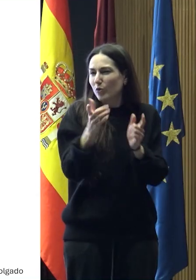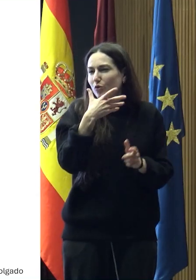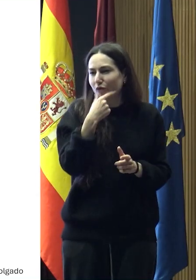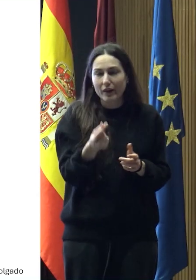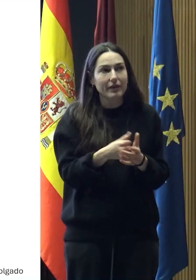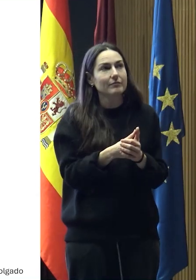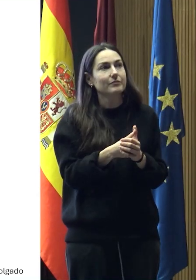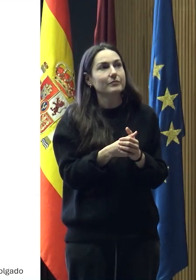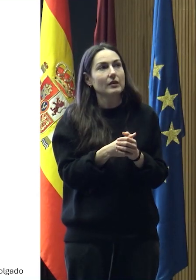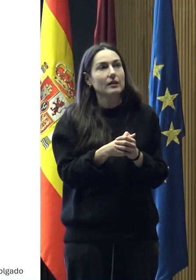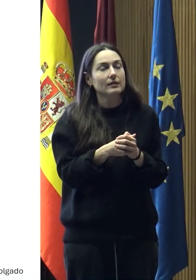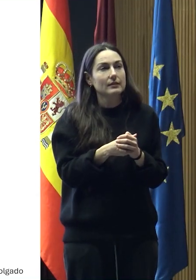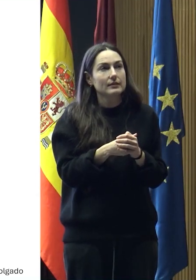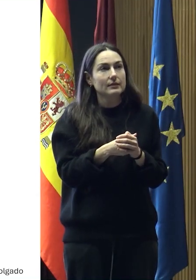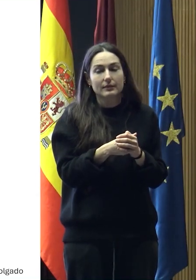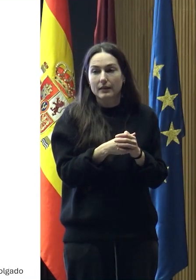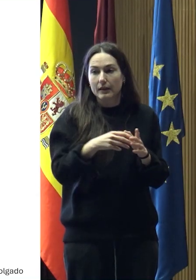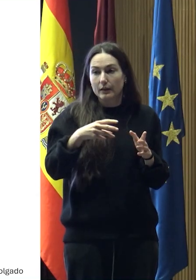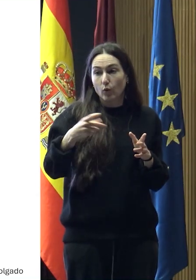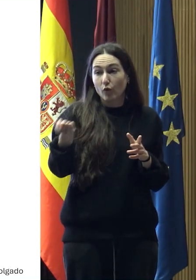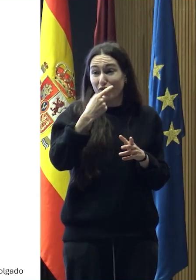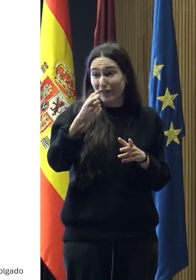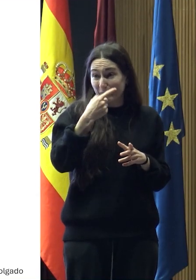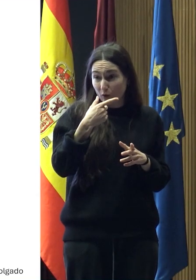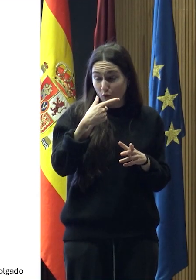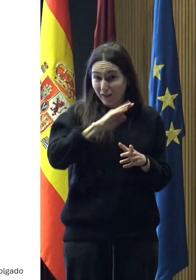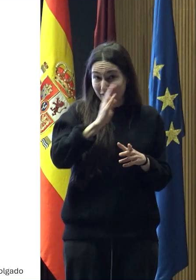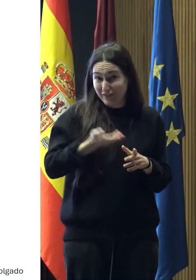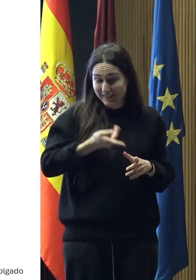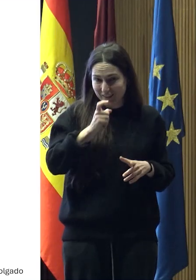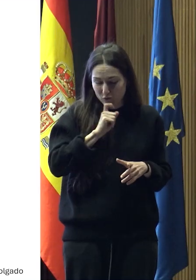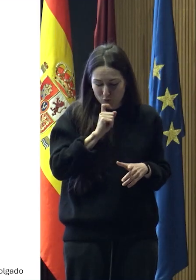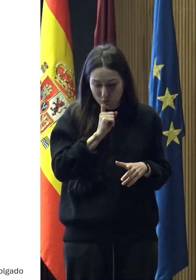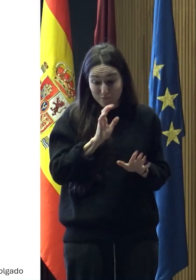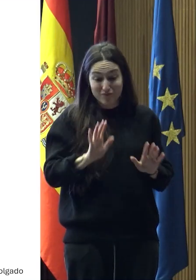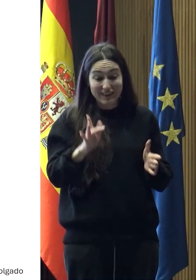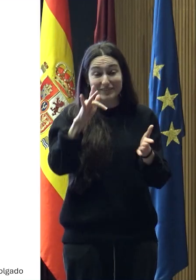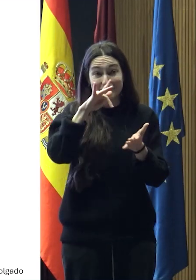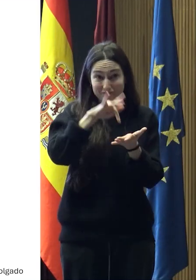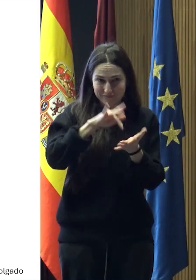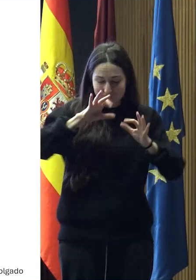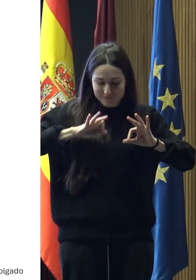sencillito. Y respecto al metabolismo y farmacología, pues tenemos algunos casos